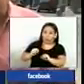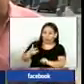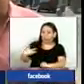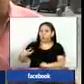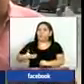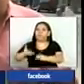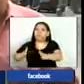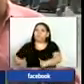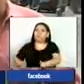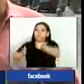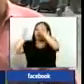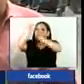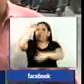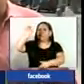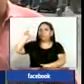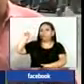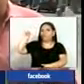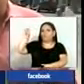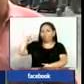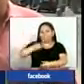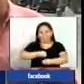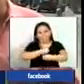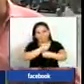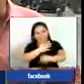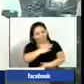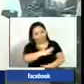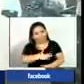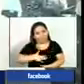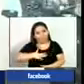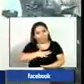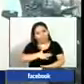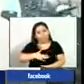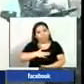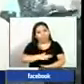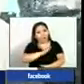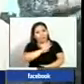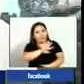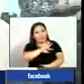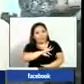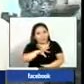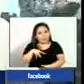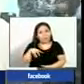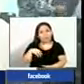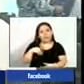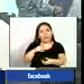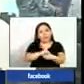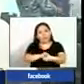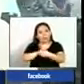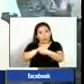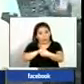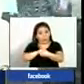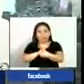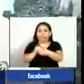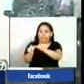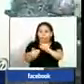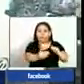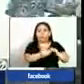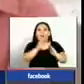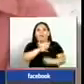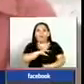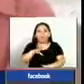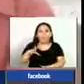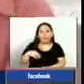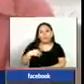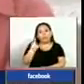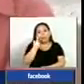salvadoreña de medios, pues le mandamos las condolencias y la solidaridad a la familia del señor Minero y también a las familias de todos los salvadoreños que están